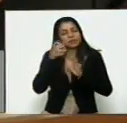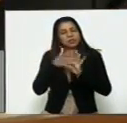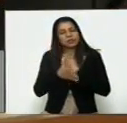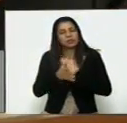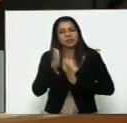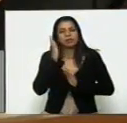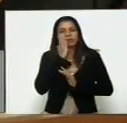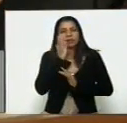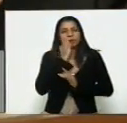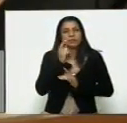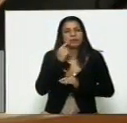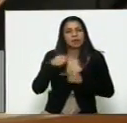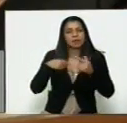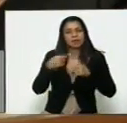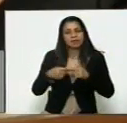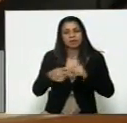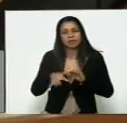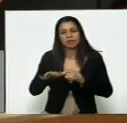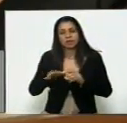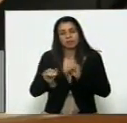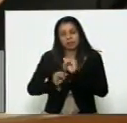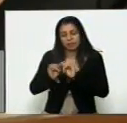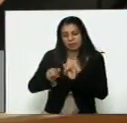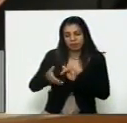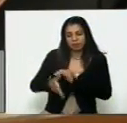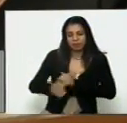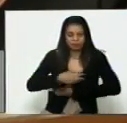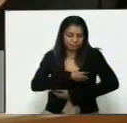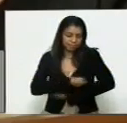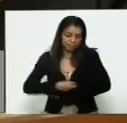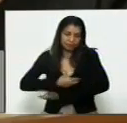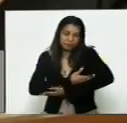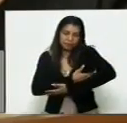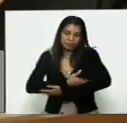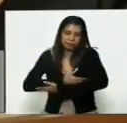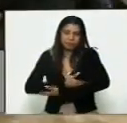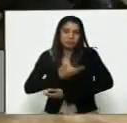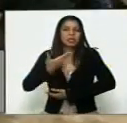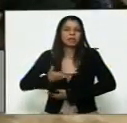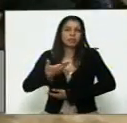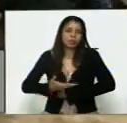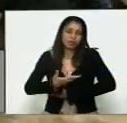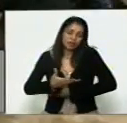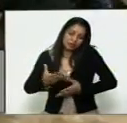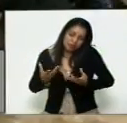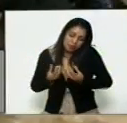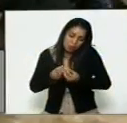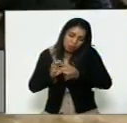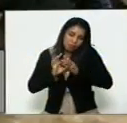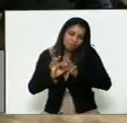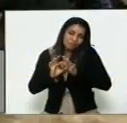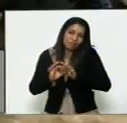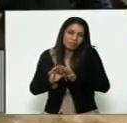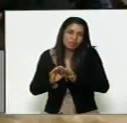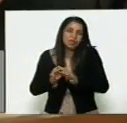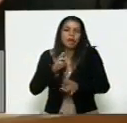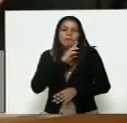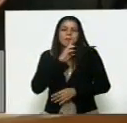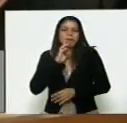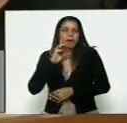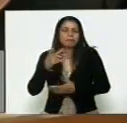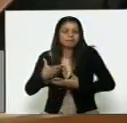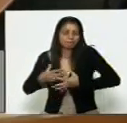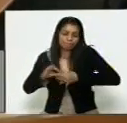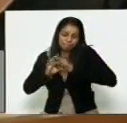nacidos y las recién nacidas de la lactancia materna desde el apego inmediato con la finalidad